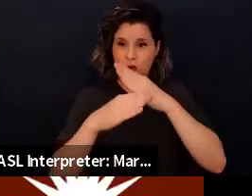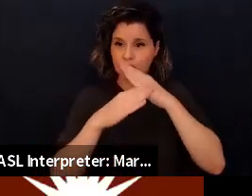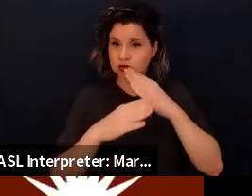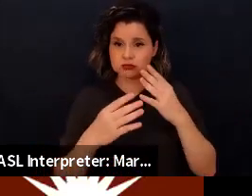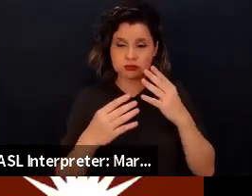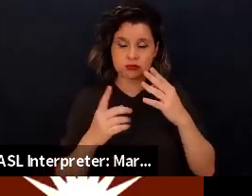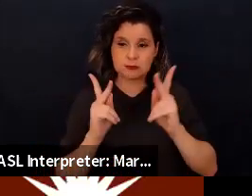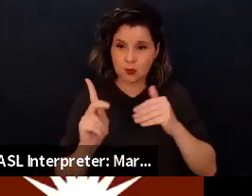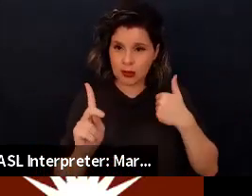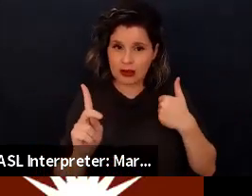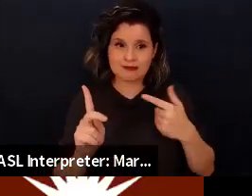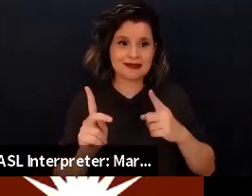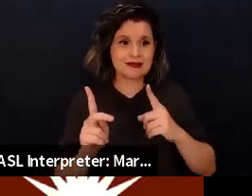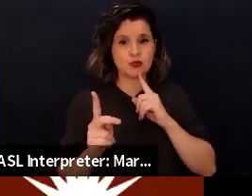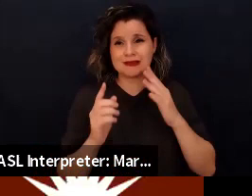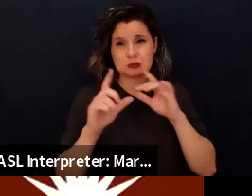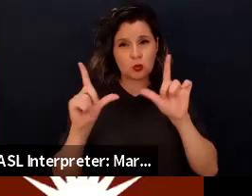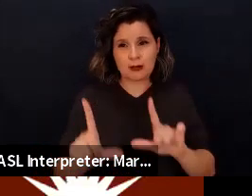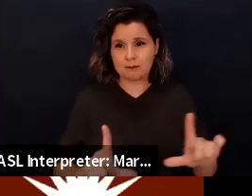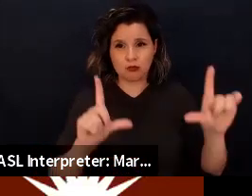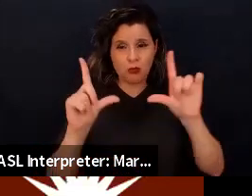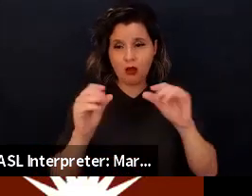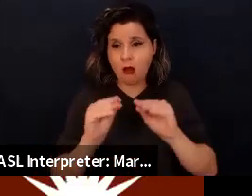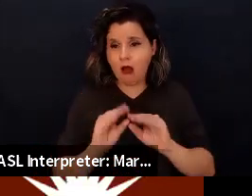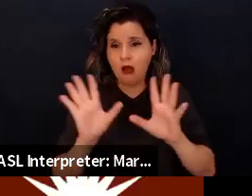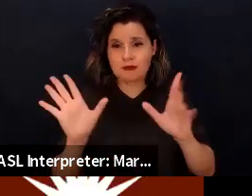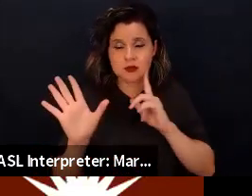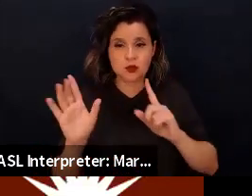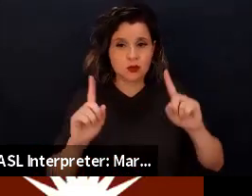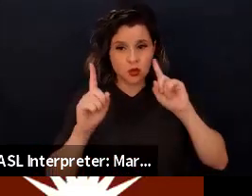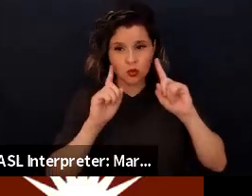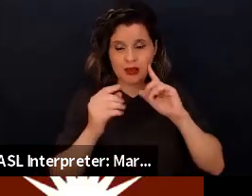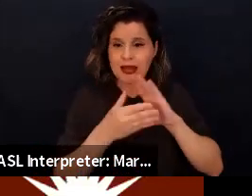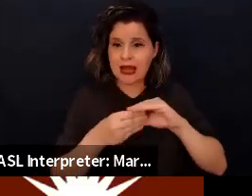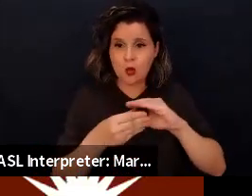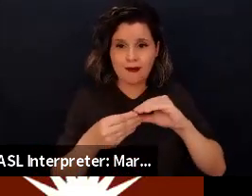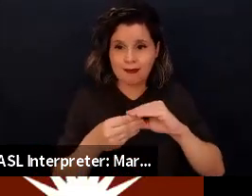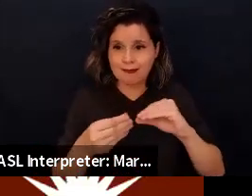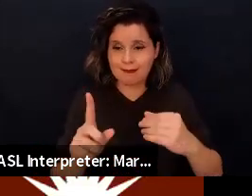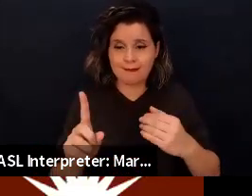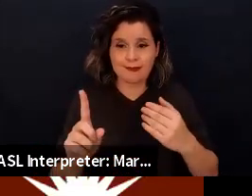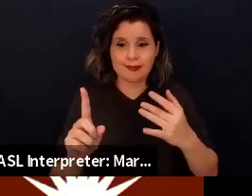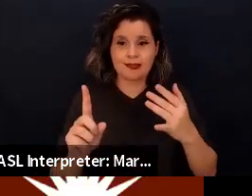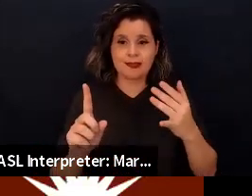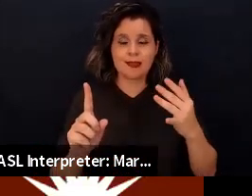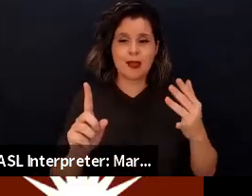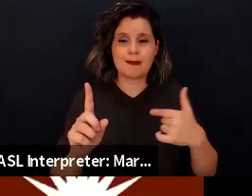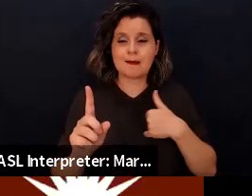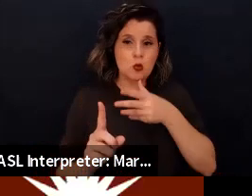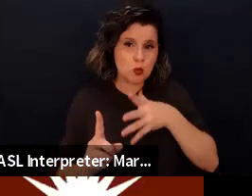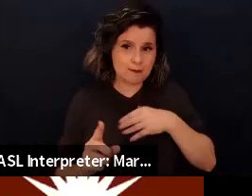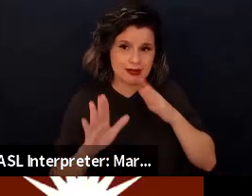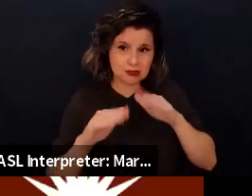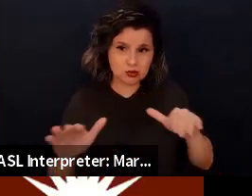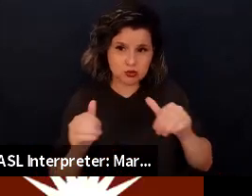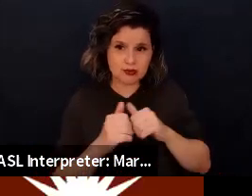para ponerlo en perspectiva, porque obviamente escuchamos una narrativa en donde a mujeres y niños